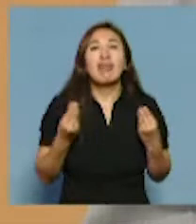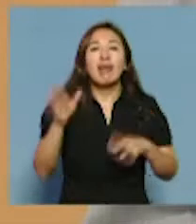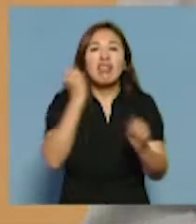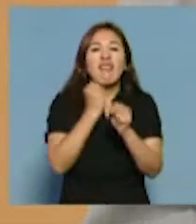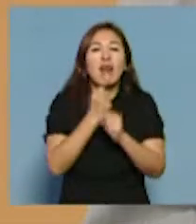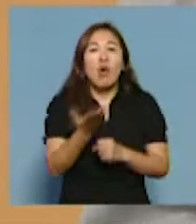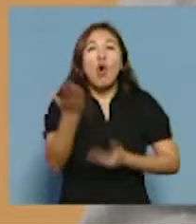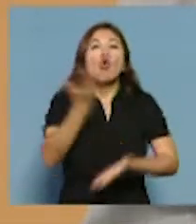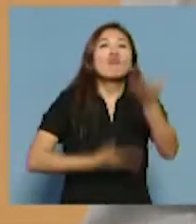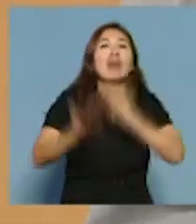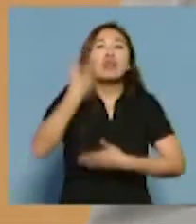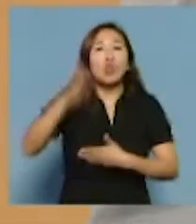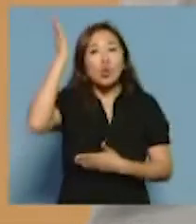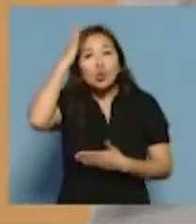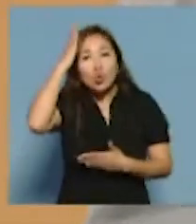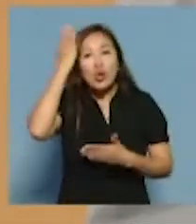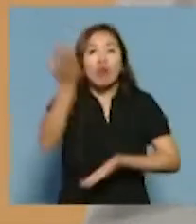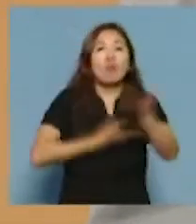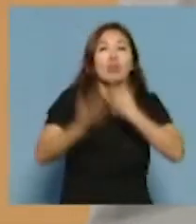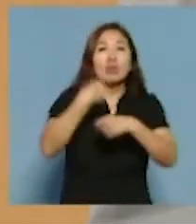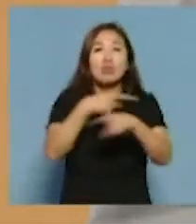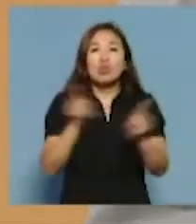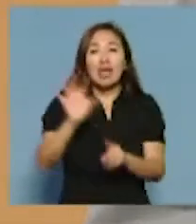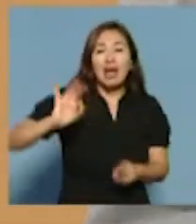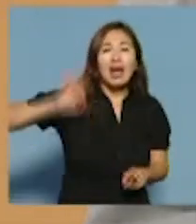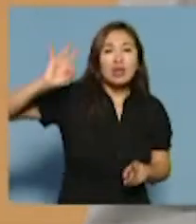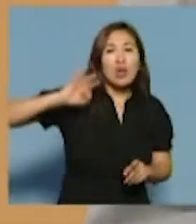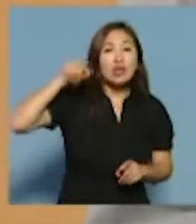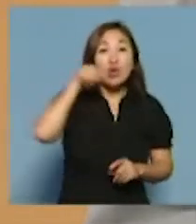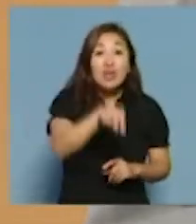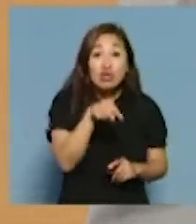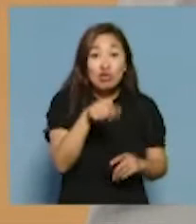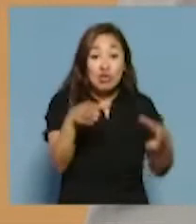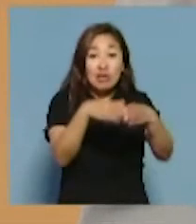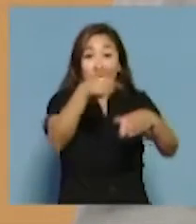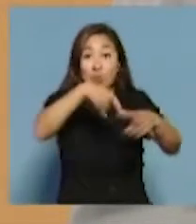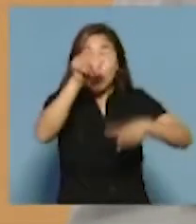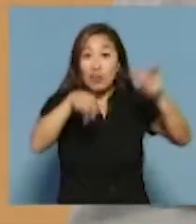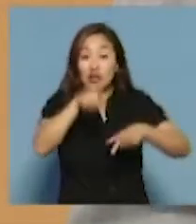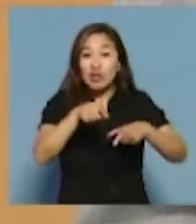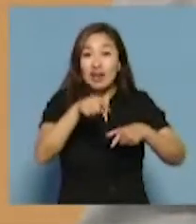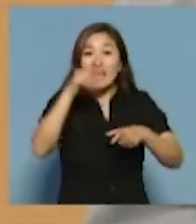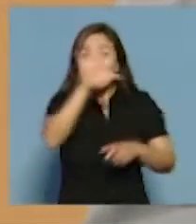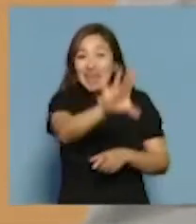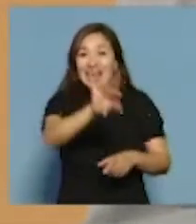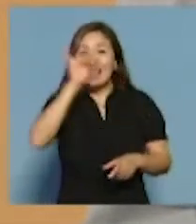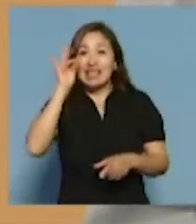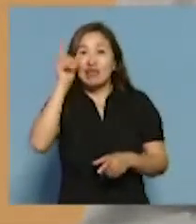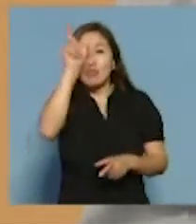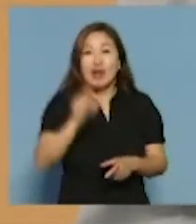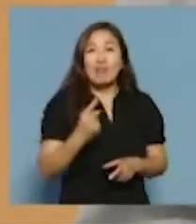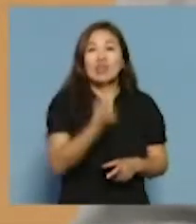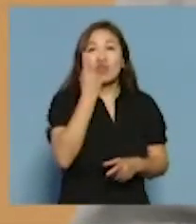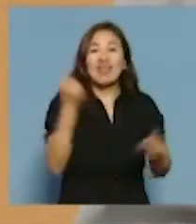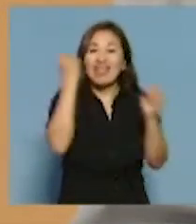que es nuestra cultura la música y bueno y todos los años ellos distinguen a aquellas personas